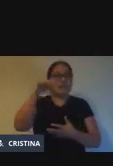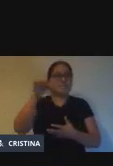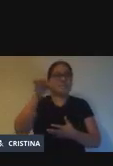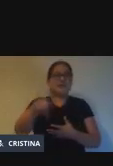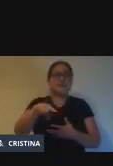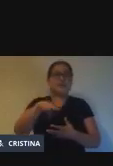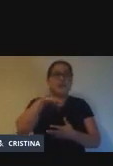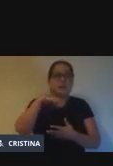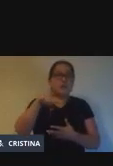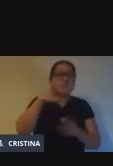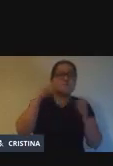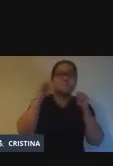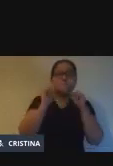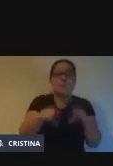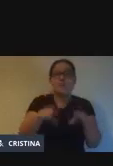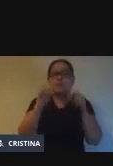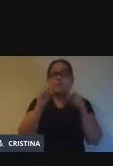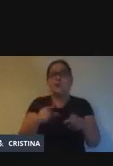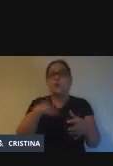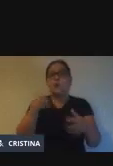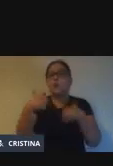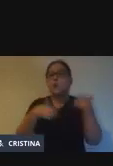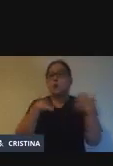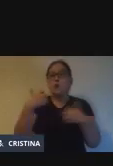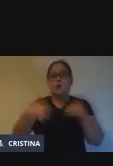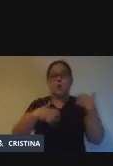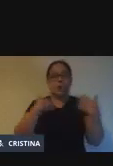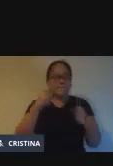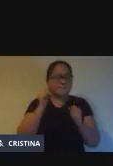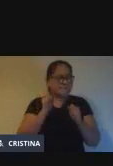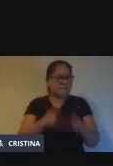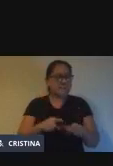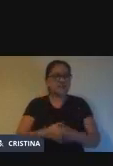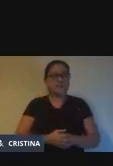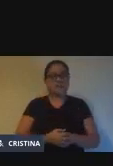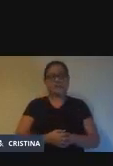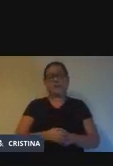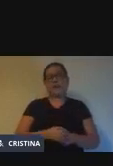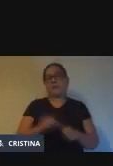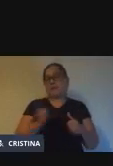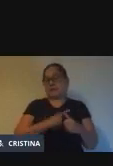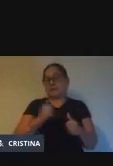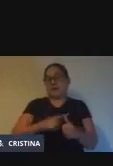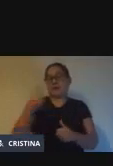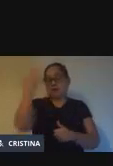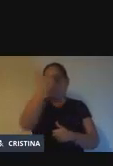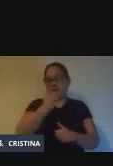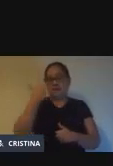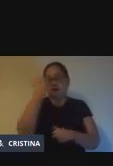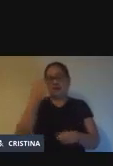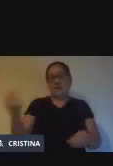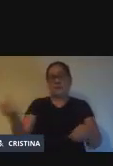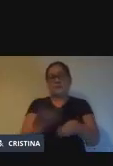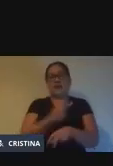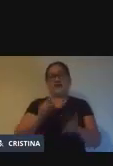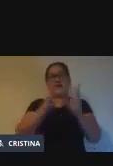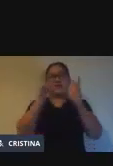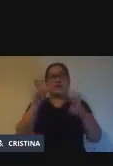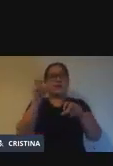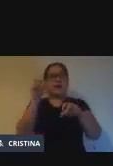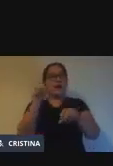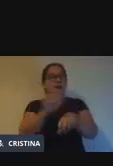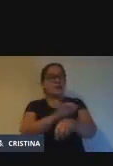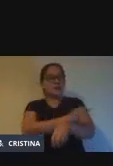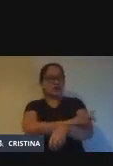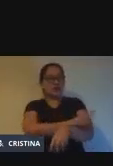aunque usted no lo crea. Y es que vamos a ver de dónde surge este tema de lo emocional y nos vamos a meter un poquito con